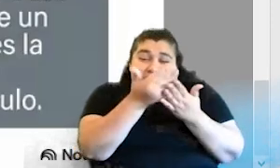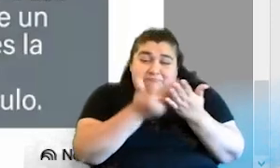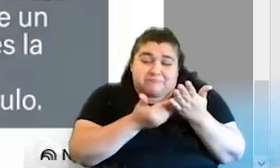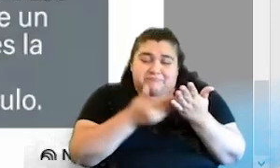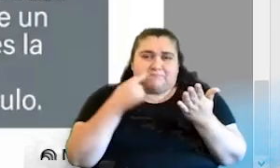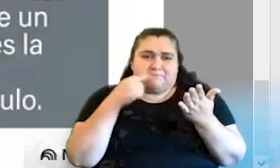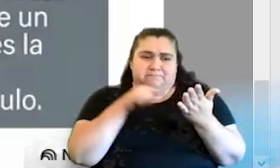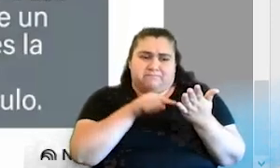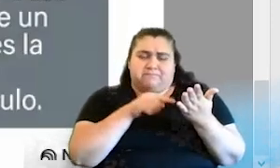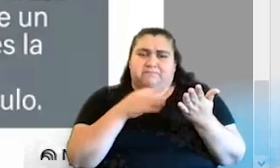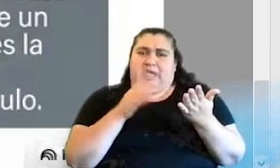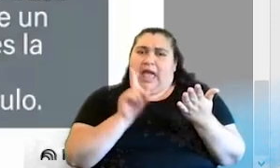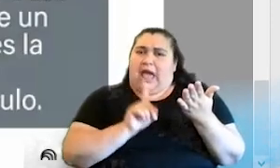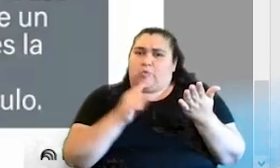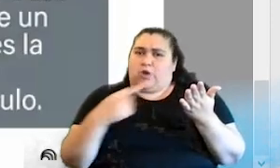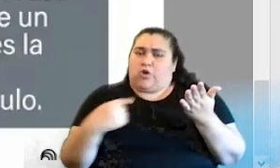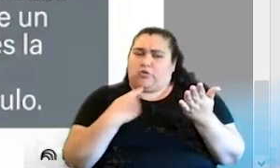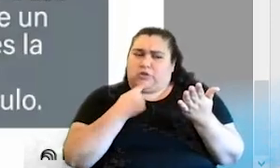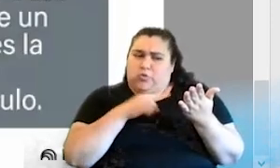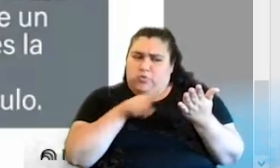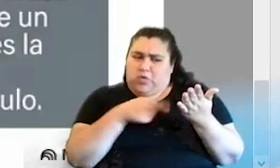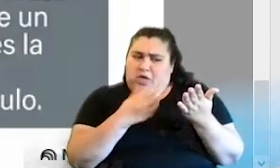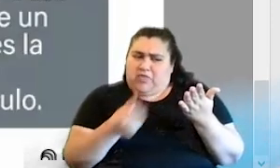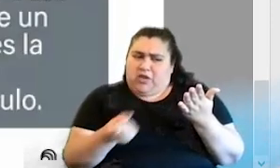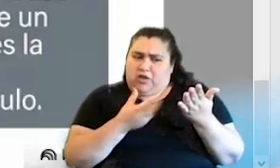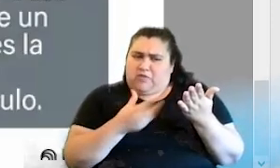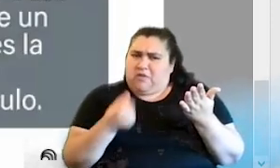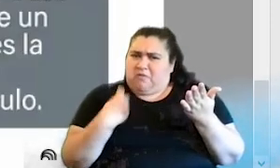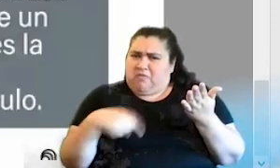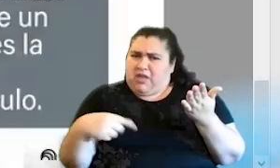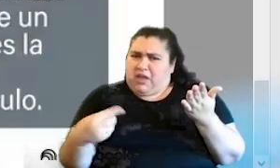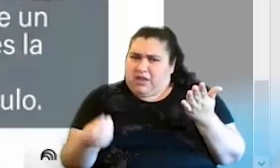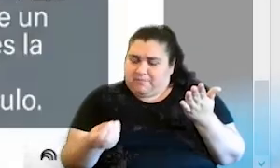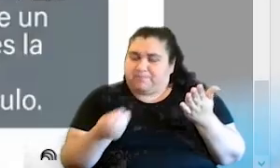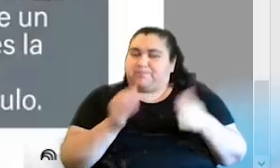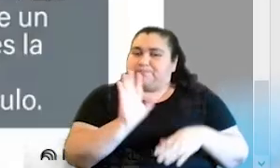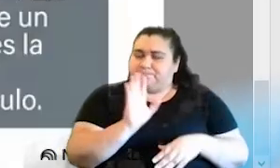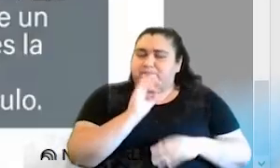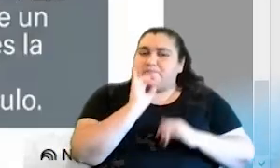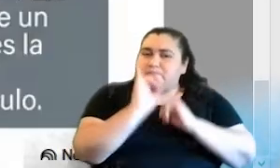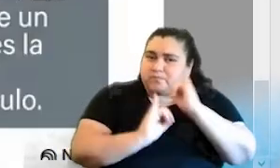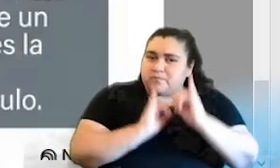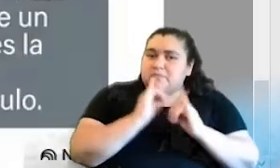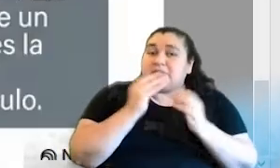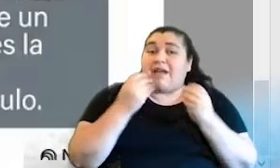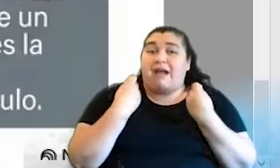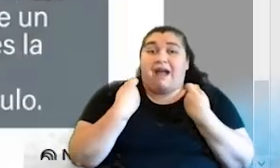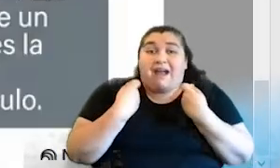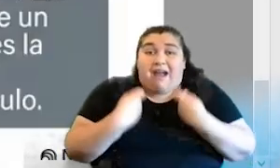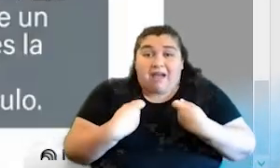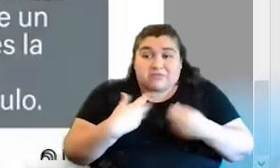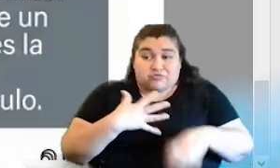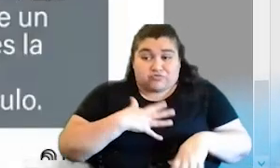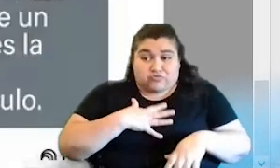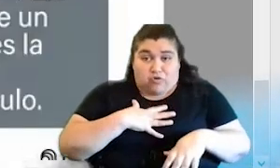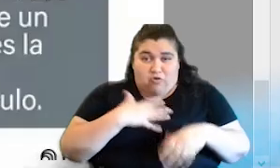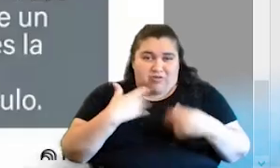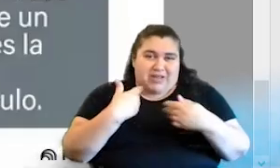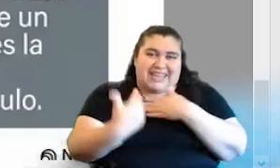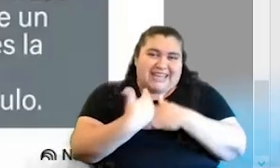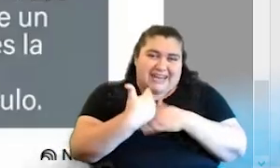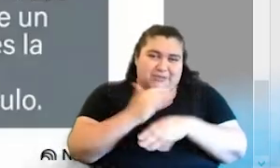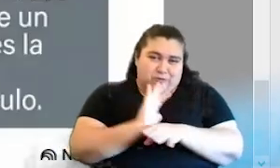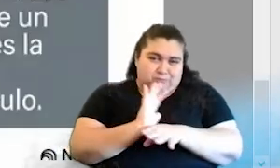conceptos de dudosa procedencia, como a veces uno diría. Por empezar, el gasto tiene que estar